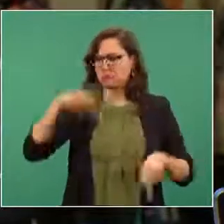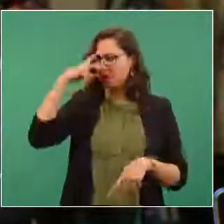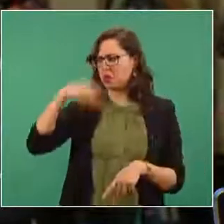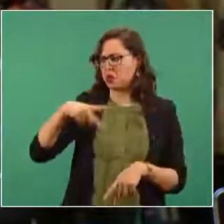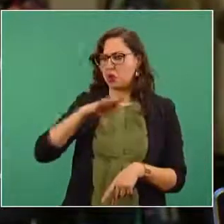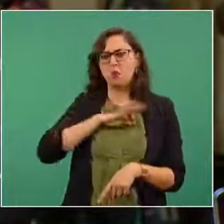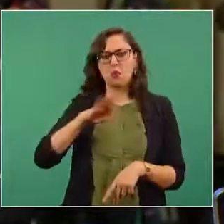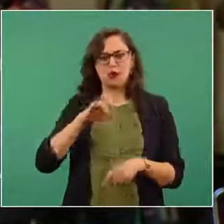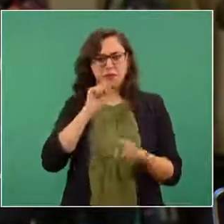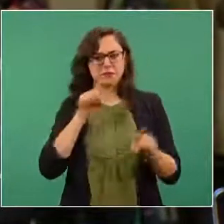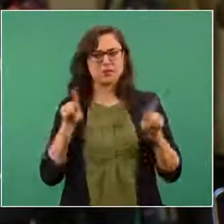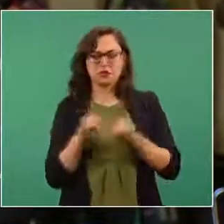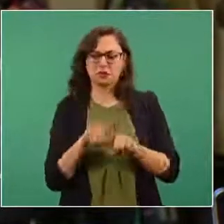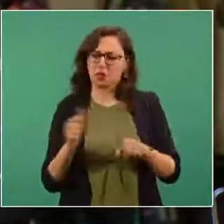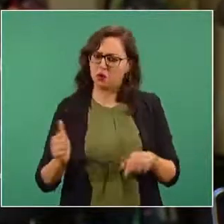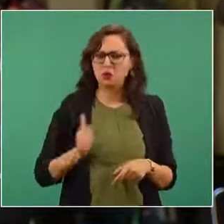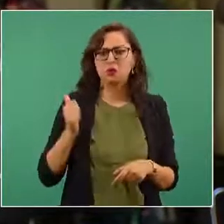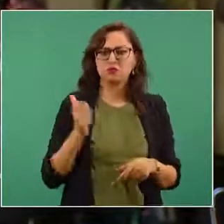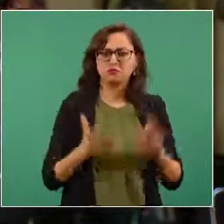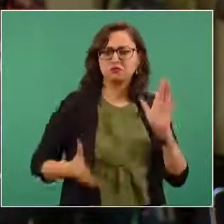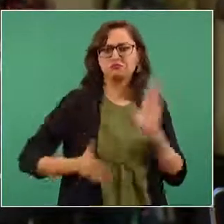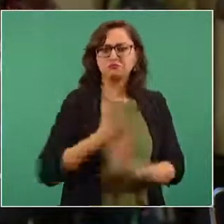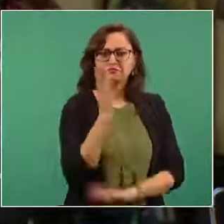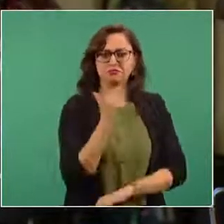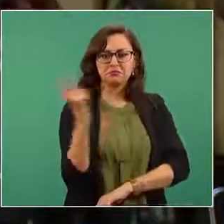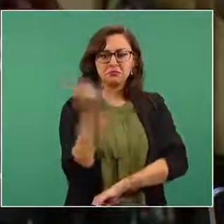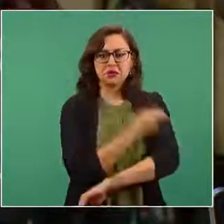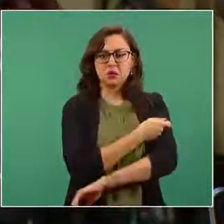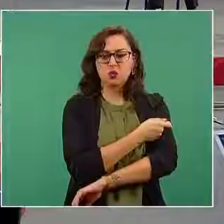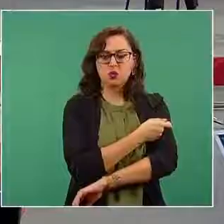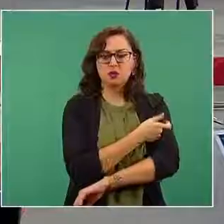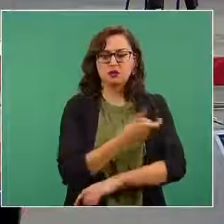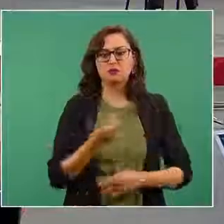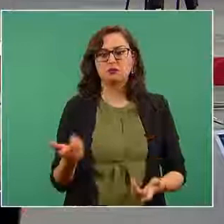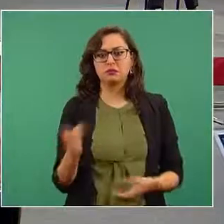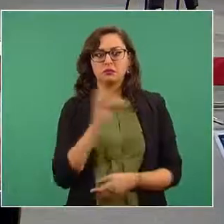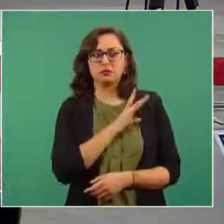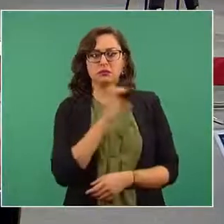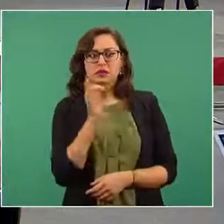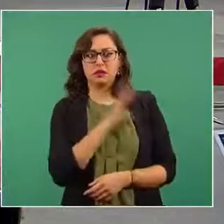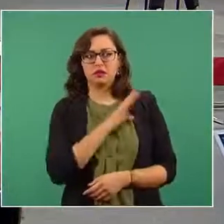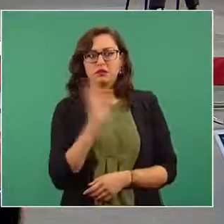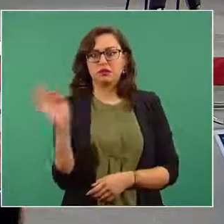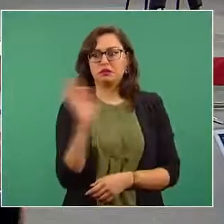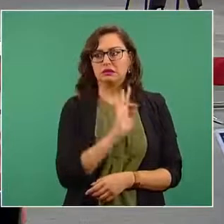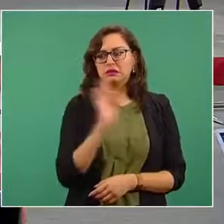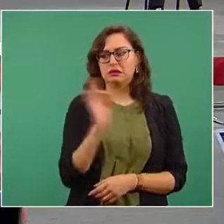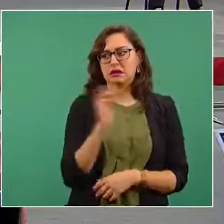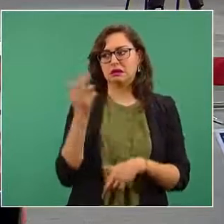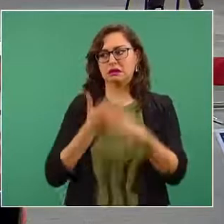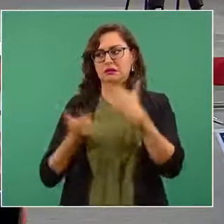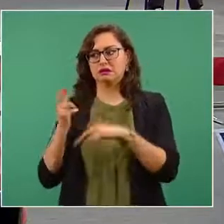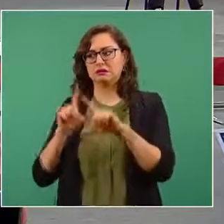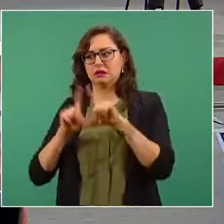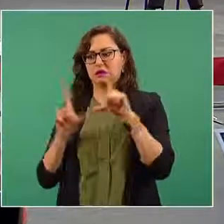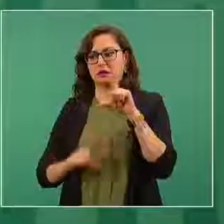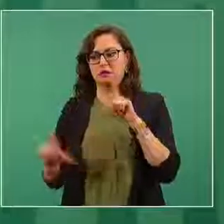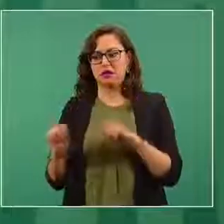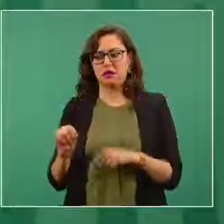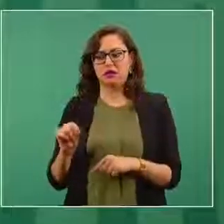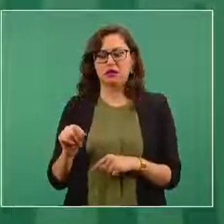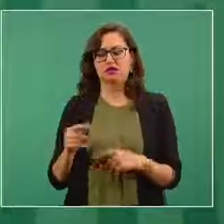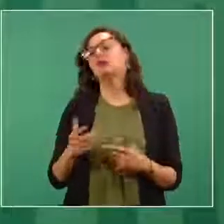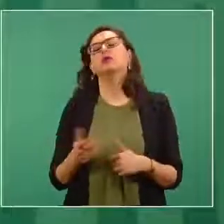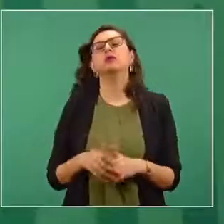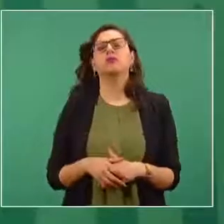los consulados a vacunarse sin temor a que sean deportados. Bueno, Gracias. como sabes, cada semana informamos sobre la